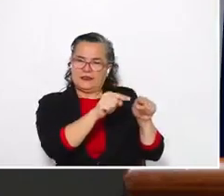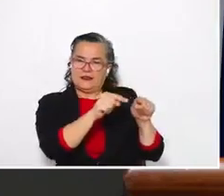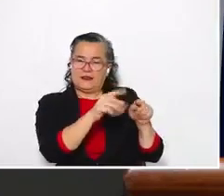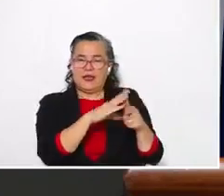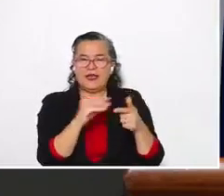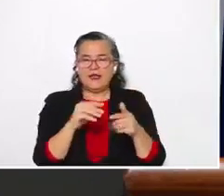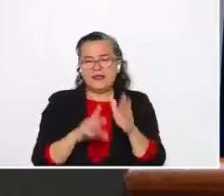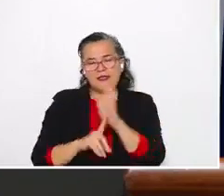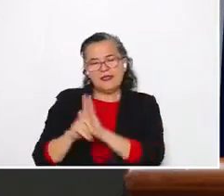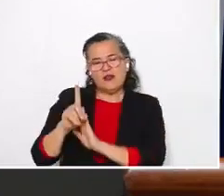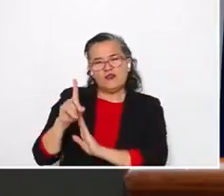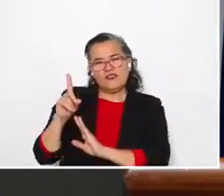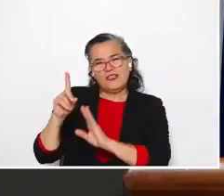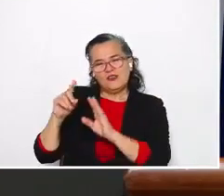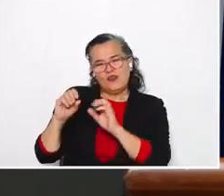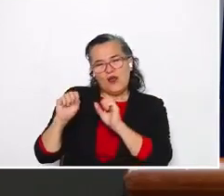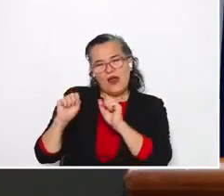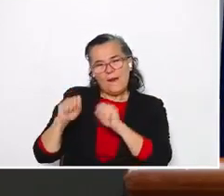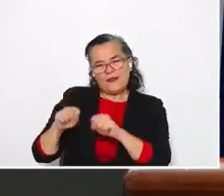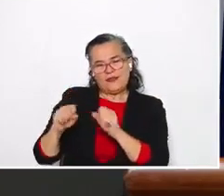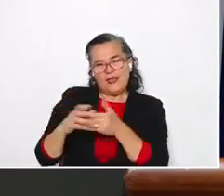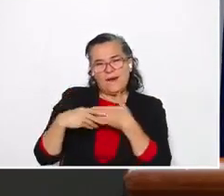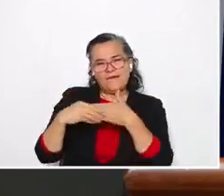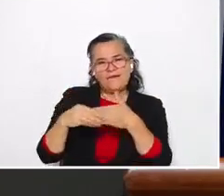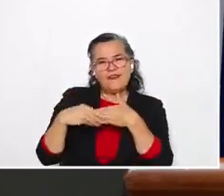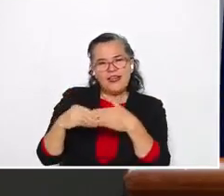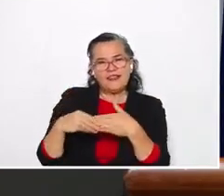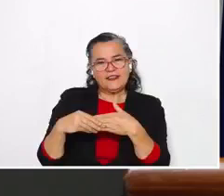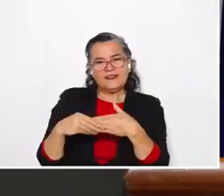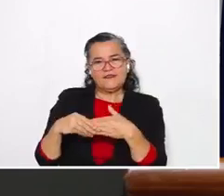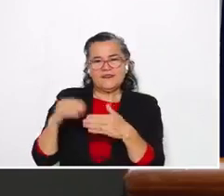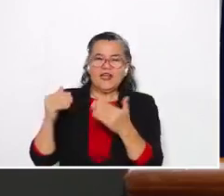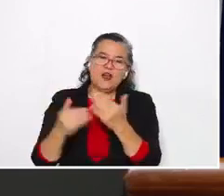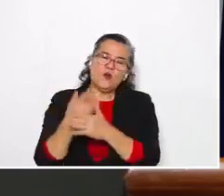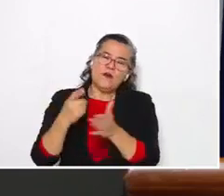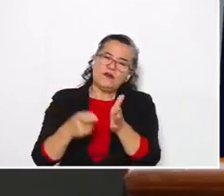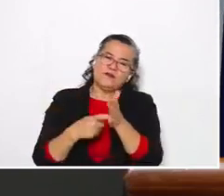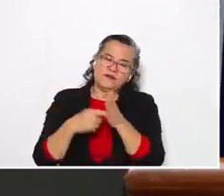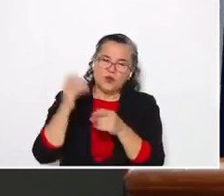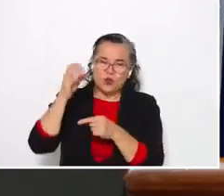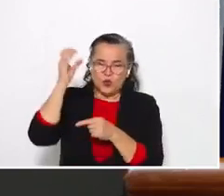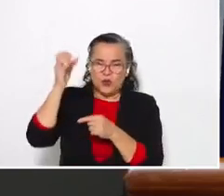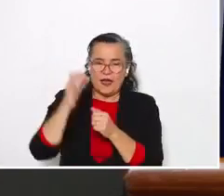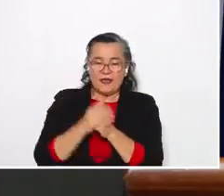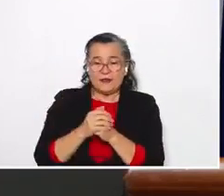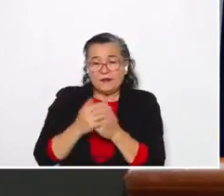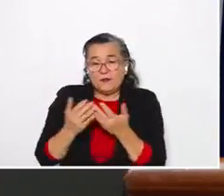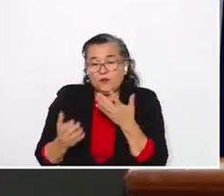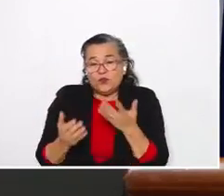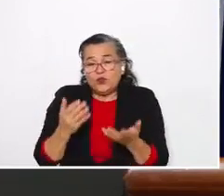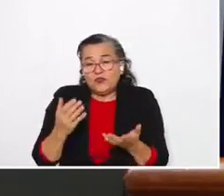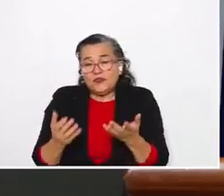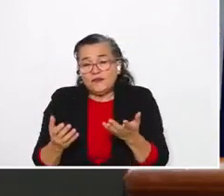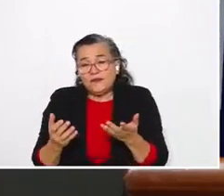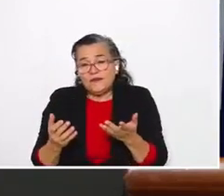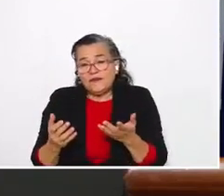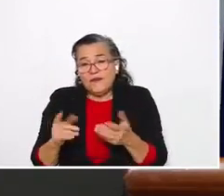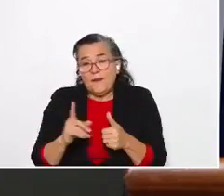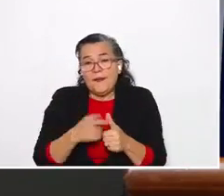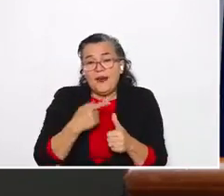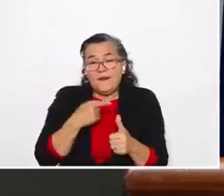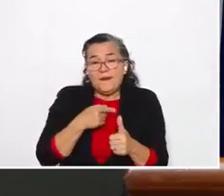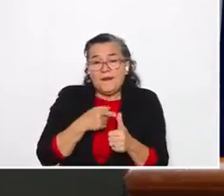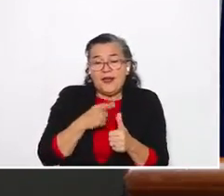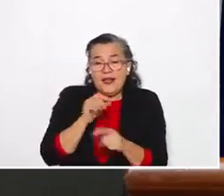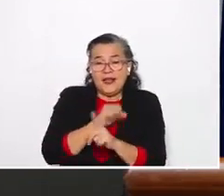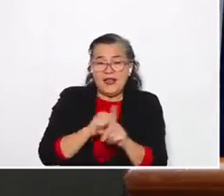esas capacidades de flexibilidad a nuevas demandas culturales. Posiblemente la primera de